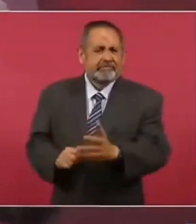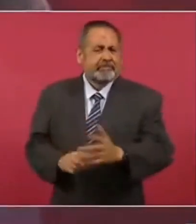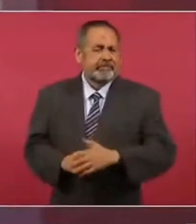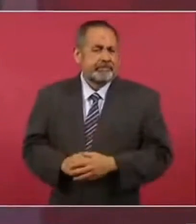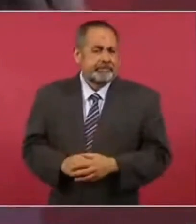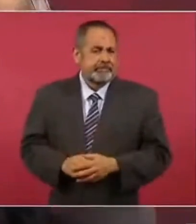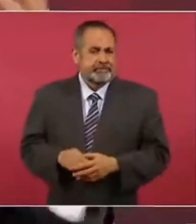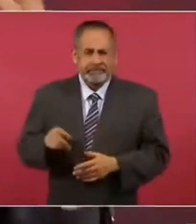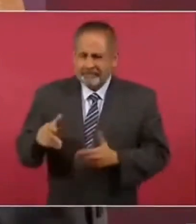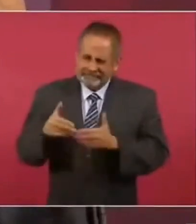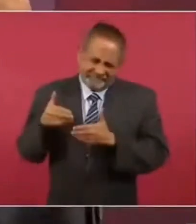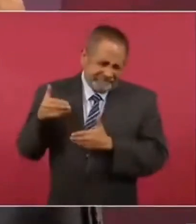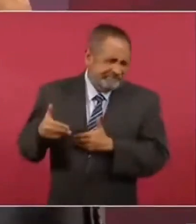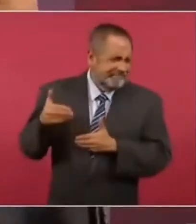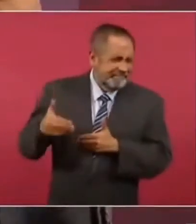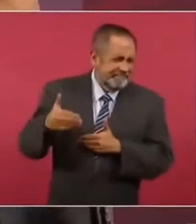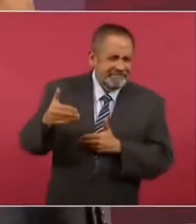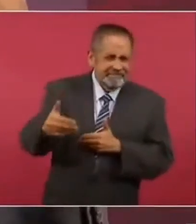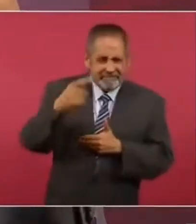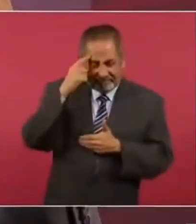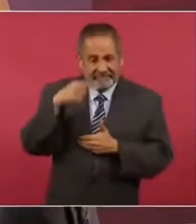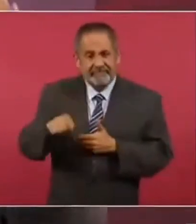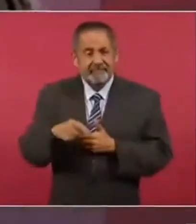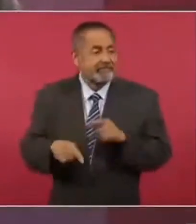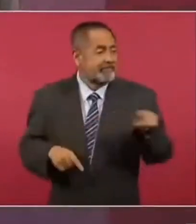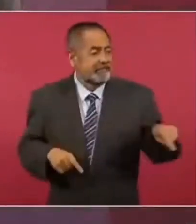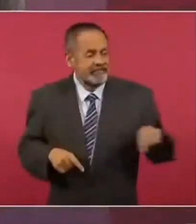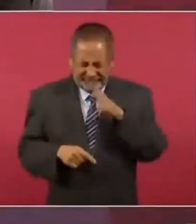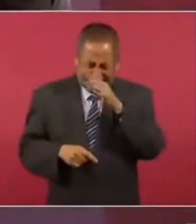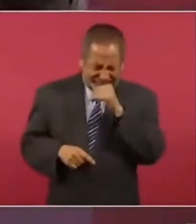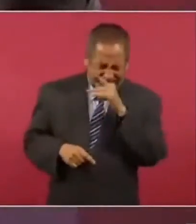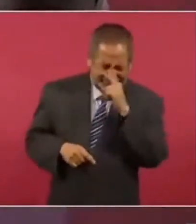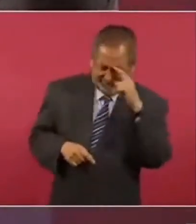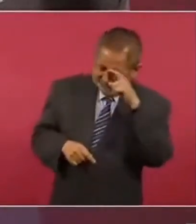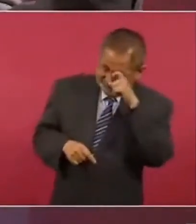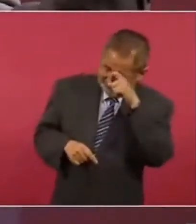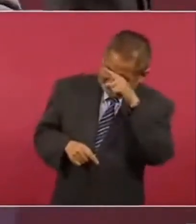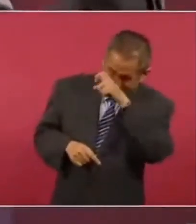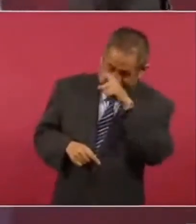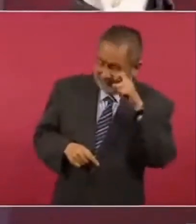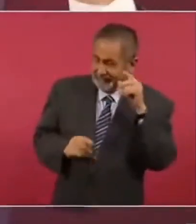lo suficiente como para que les cueste